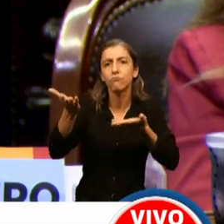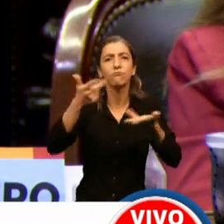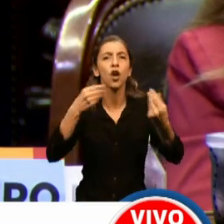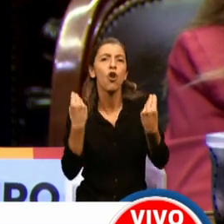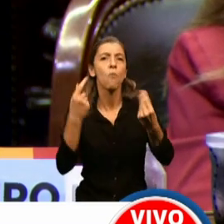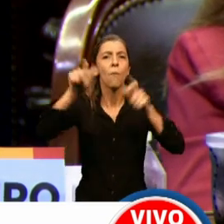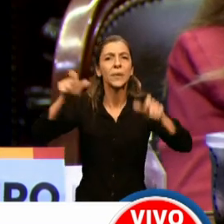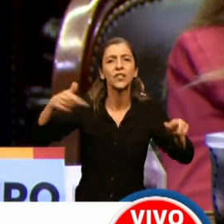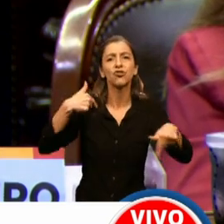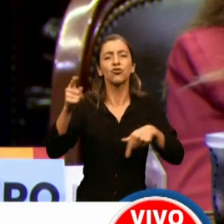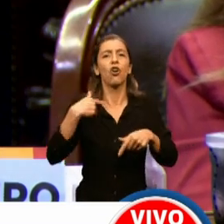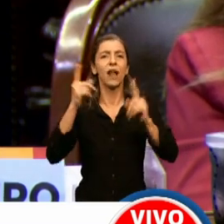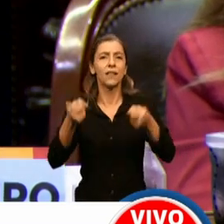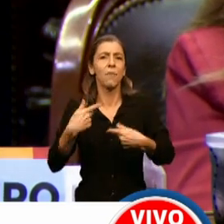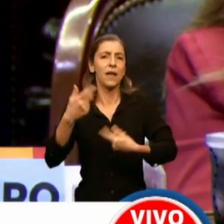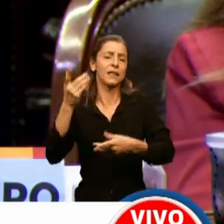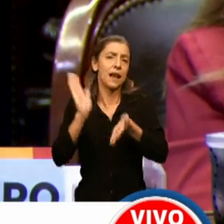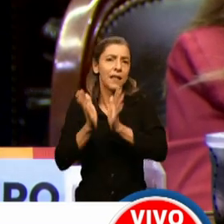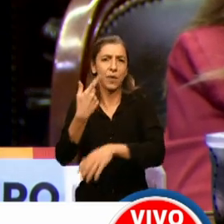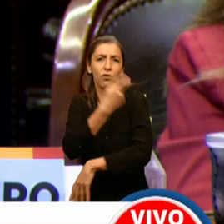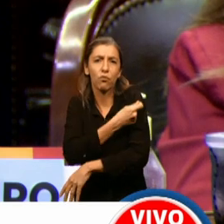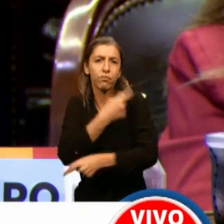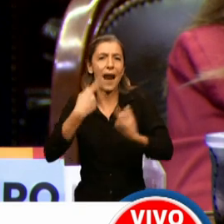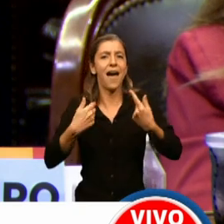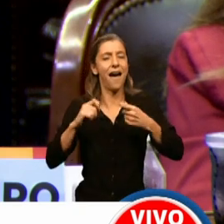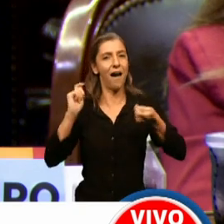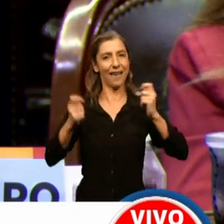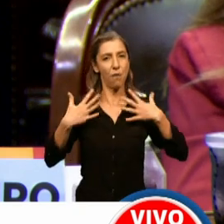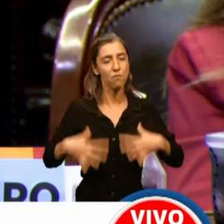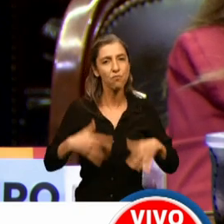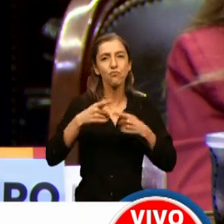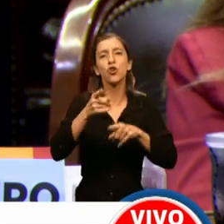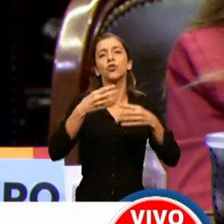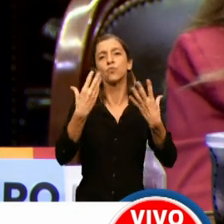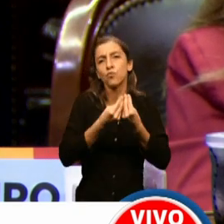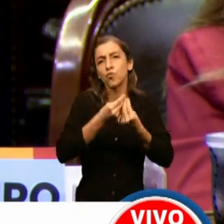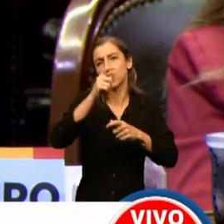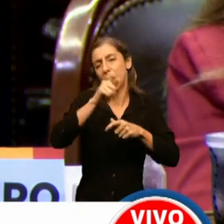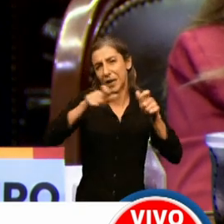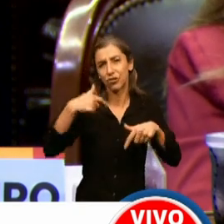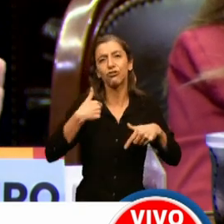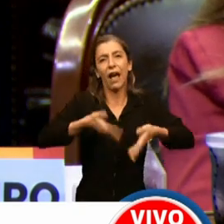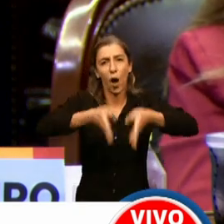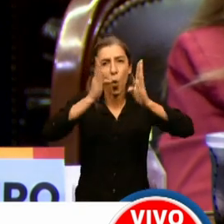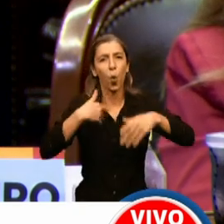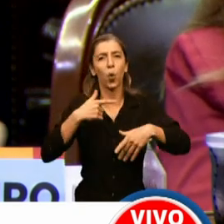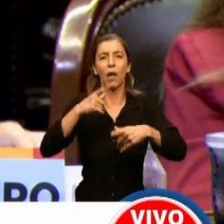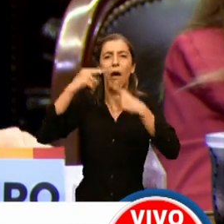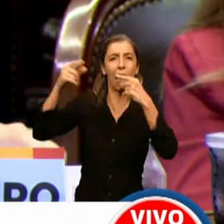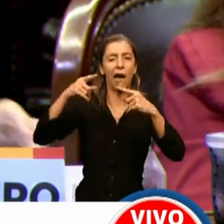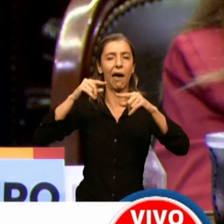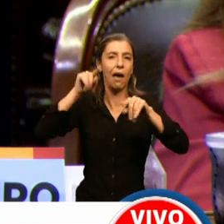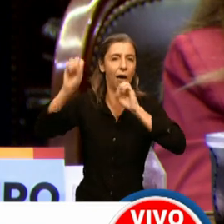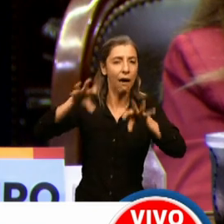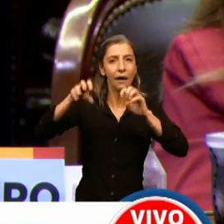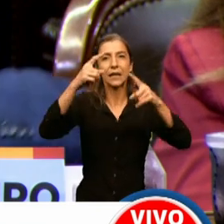y asistirlas cuando la policía cae a las 3 de la mañana y la guarda en el medio de la ruta y paola que es que es la compañera que se hace